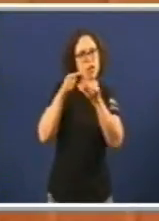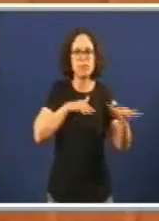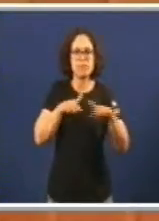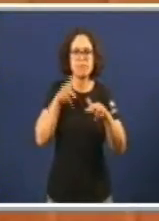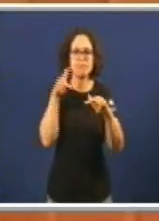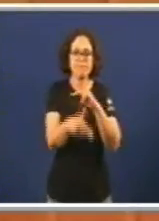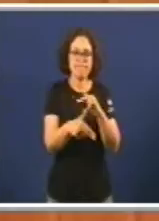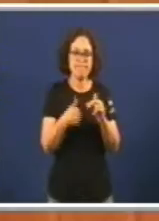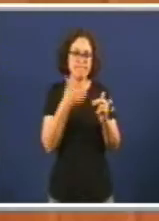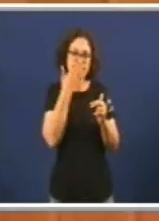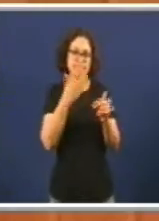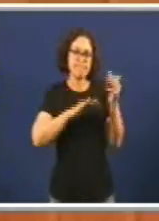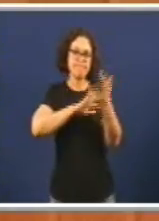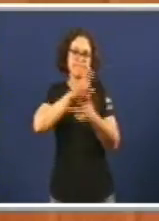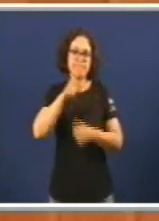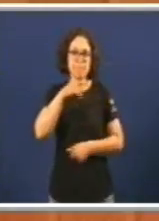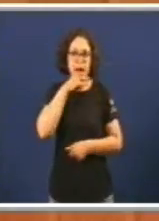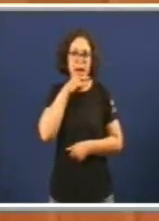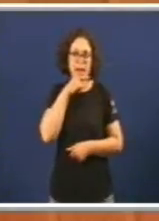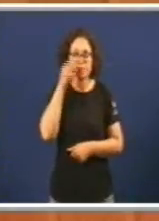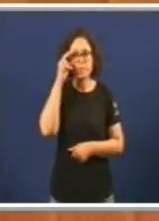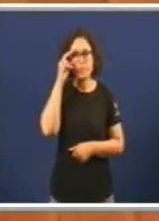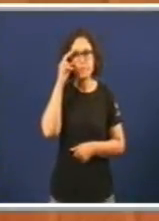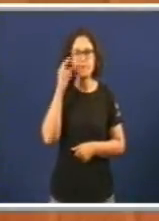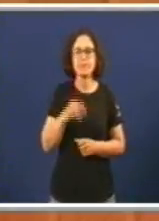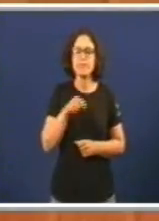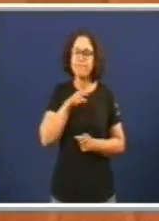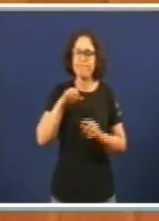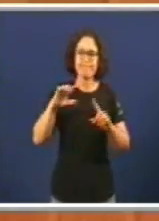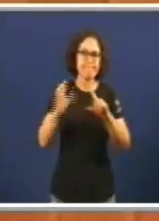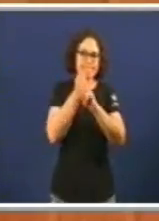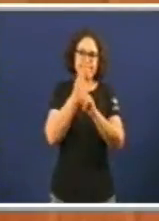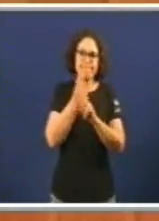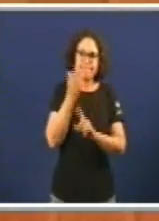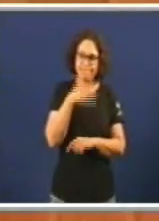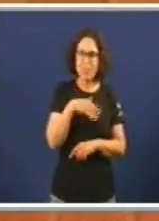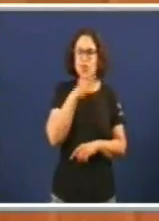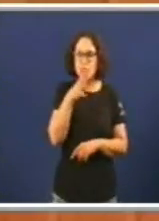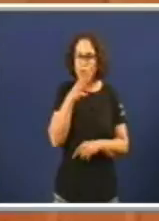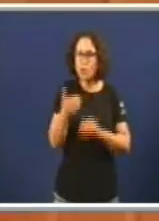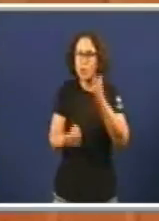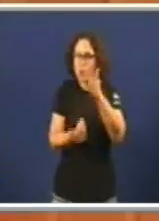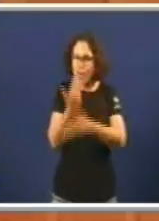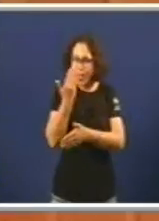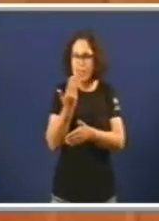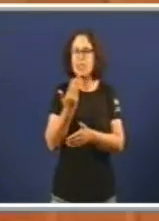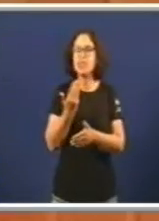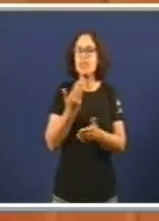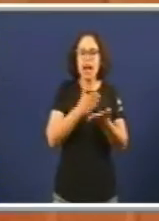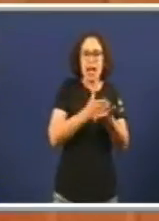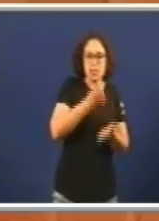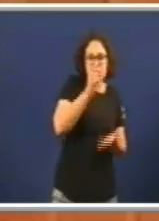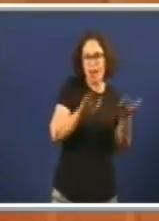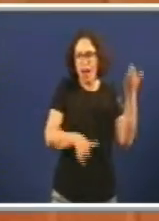mala noticia, señor Rodríguez. Non o conseguiron e por iso hoxe había unha columna de persoas pola mañá camiñando desde As Pontes a